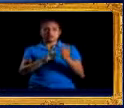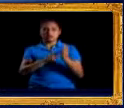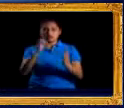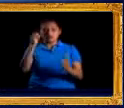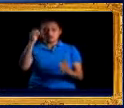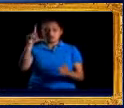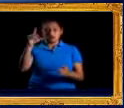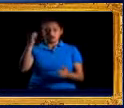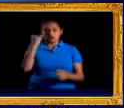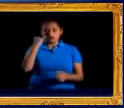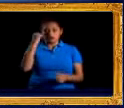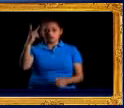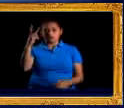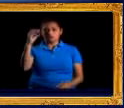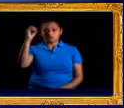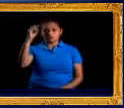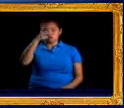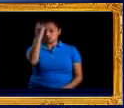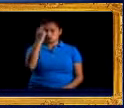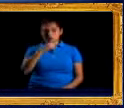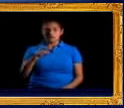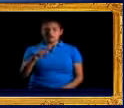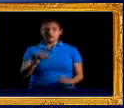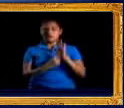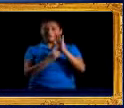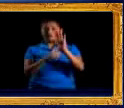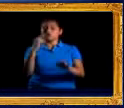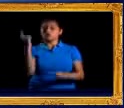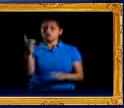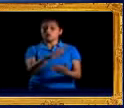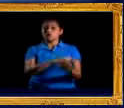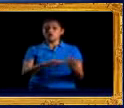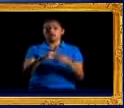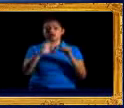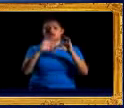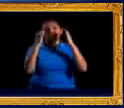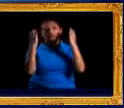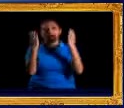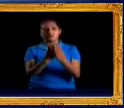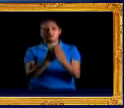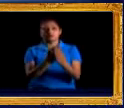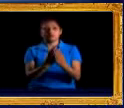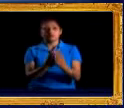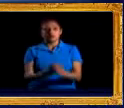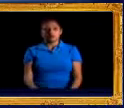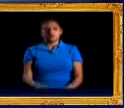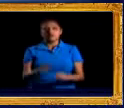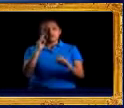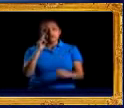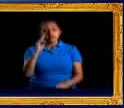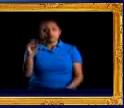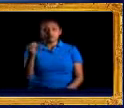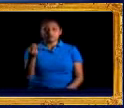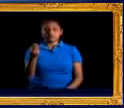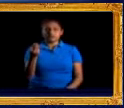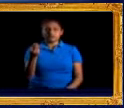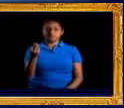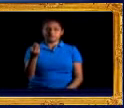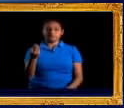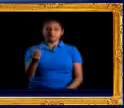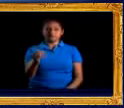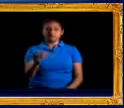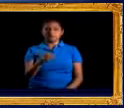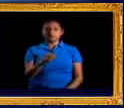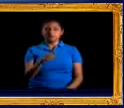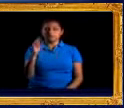aromas, y le mostró todos los reinos del mundo. Observemos que le muestra a todos